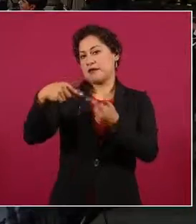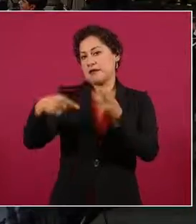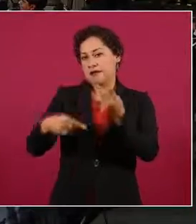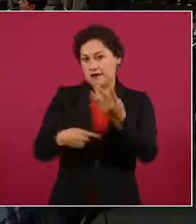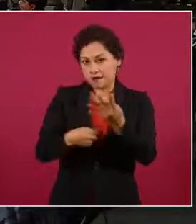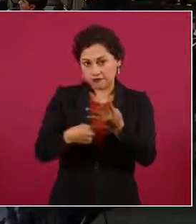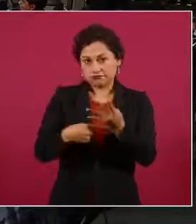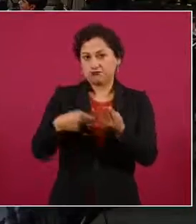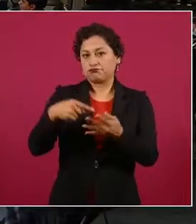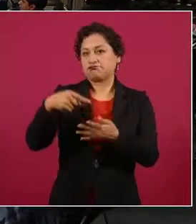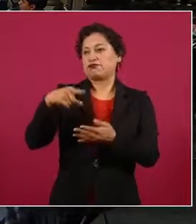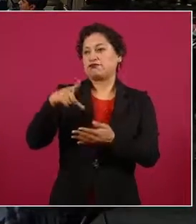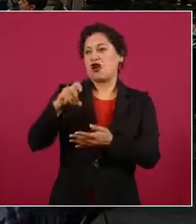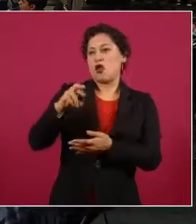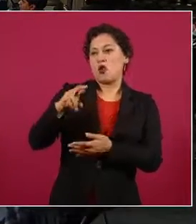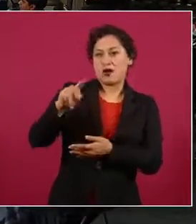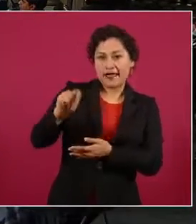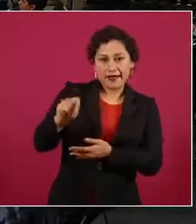Lore de Mola,